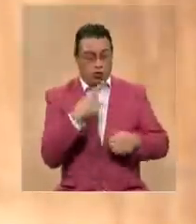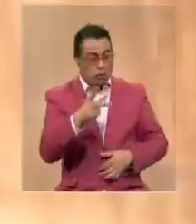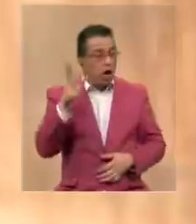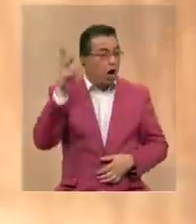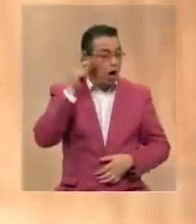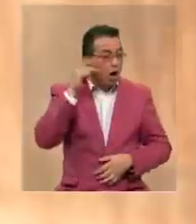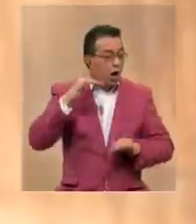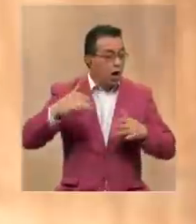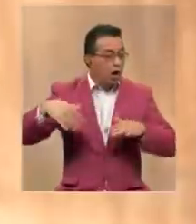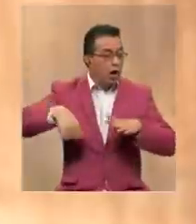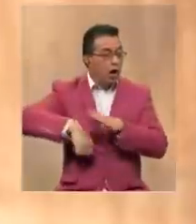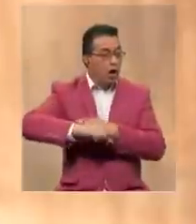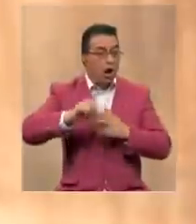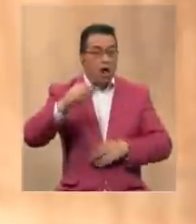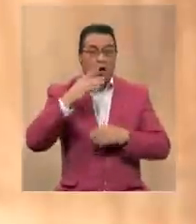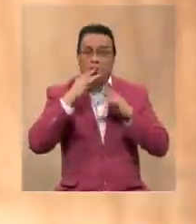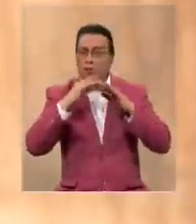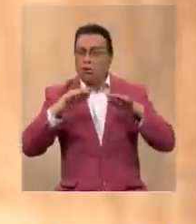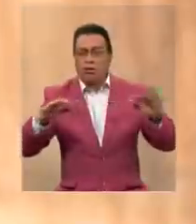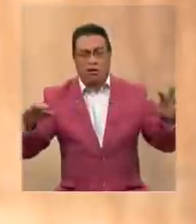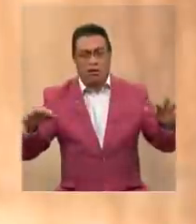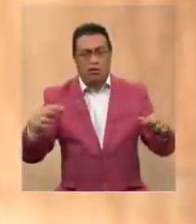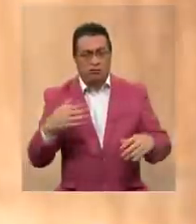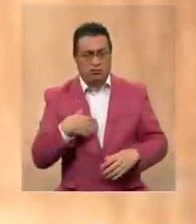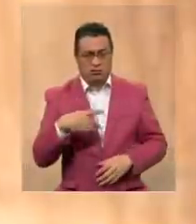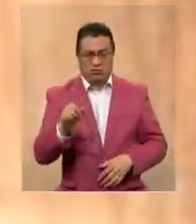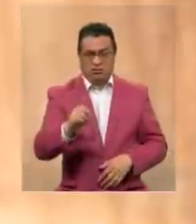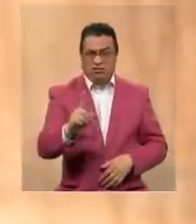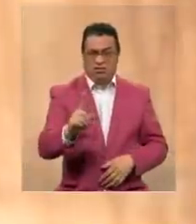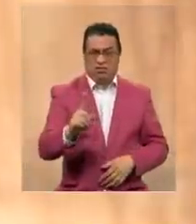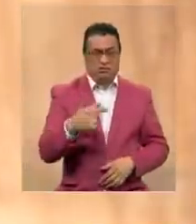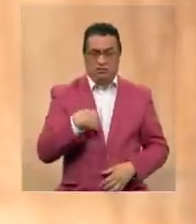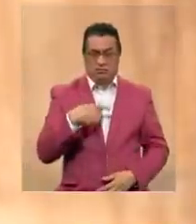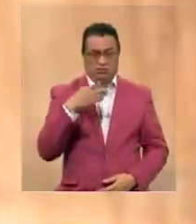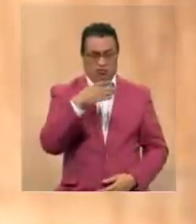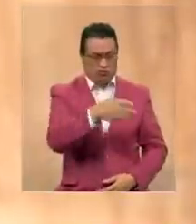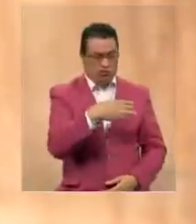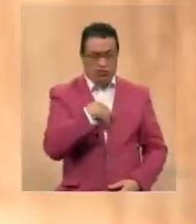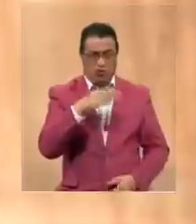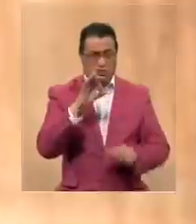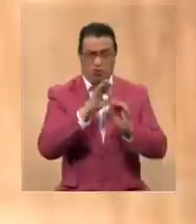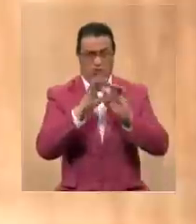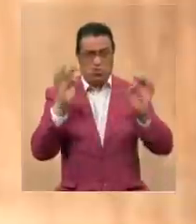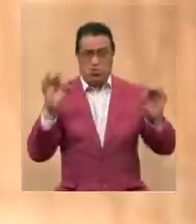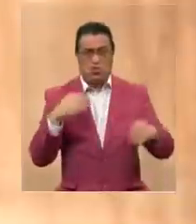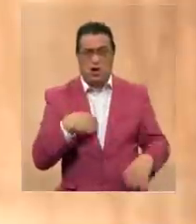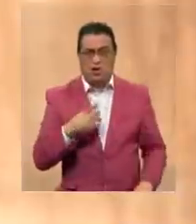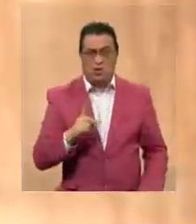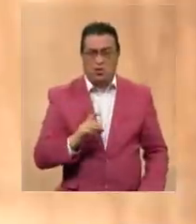escuchando el partido de Colo-Colo, que también yo lo desmiento, no fue así, nunca estuve con ellos esa tarde